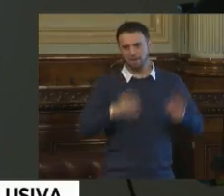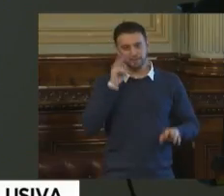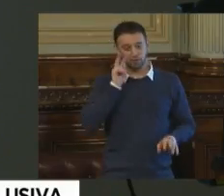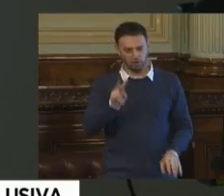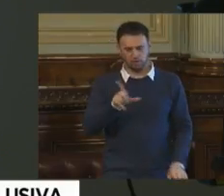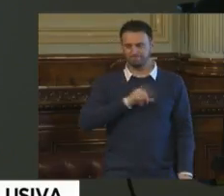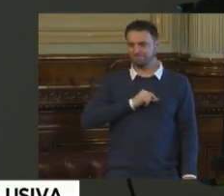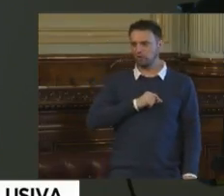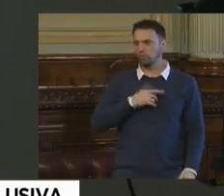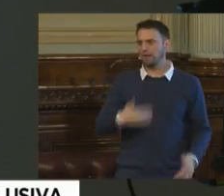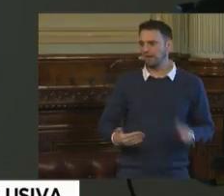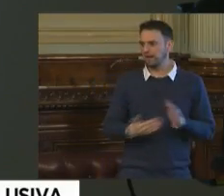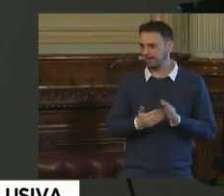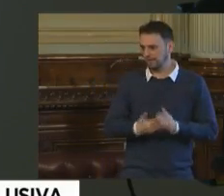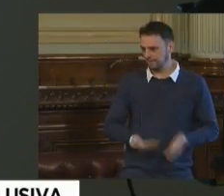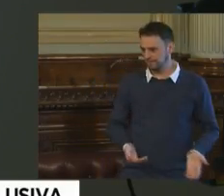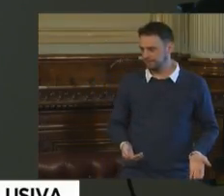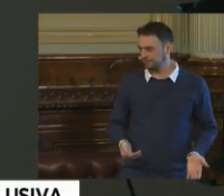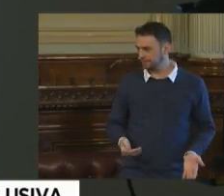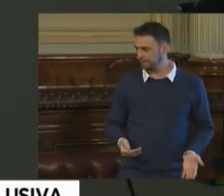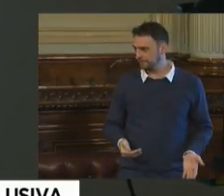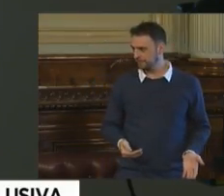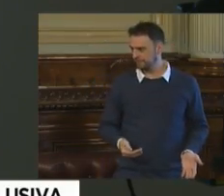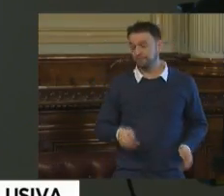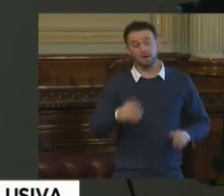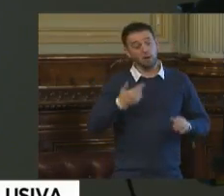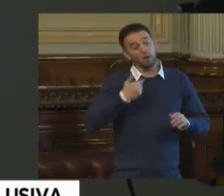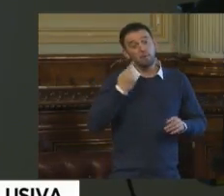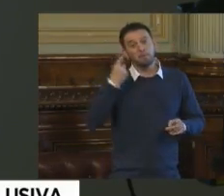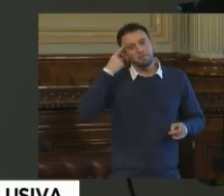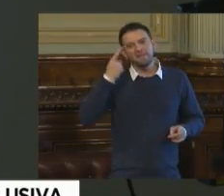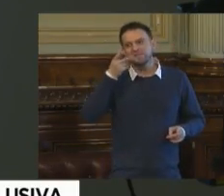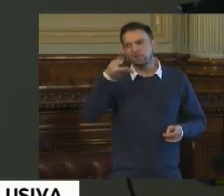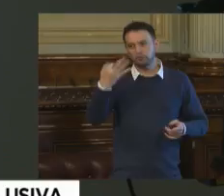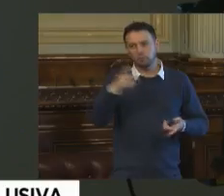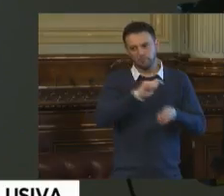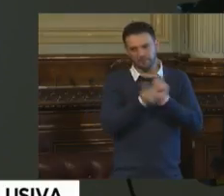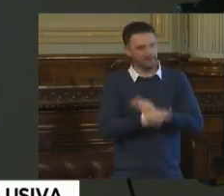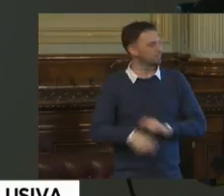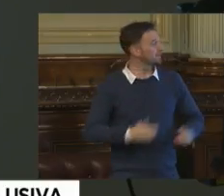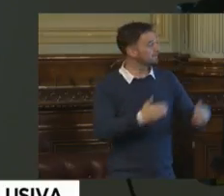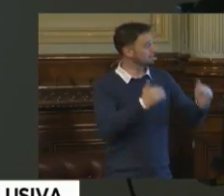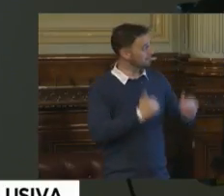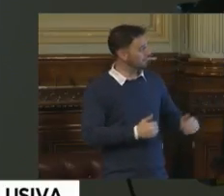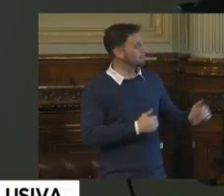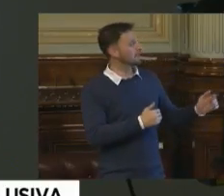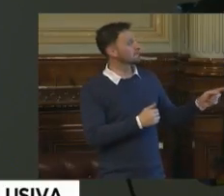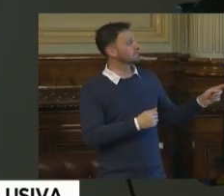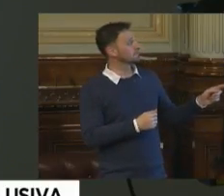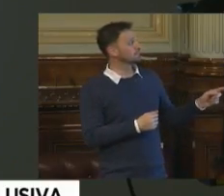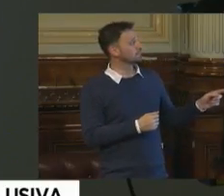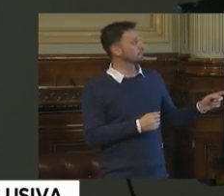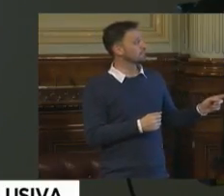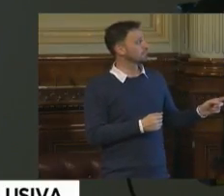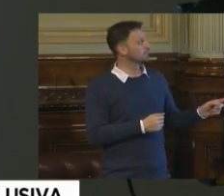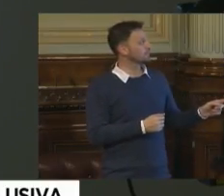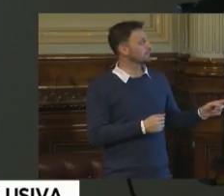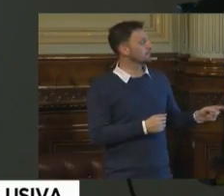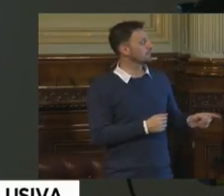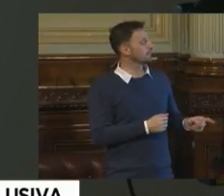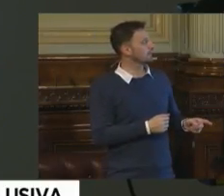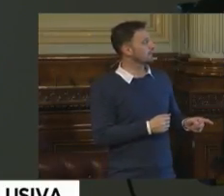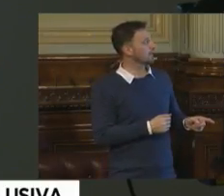hacerlo bien pero bueno este algún día se va a lograr y después habla de éste